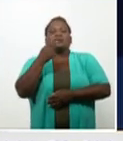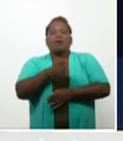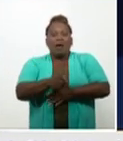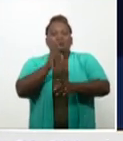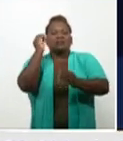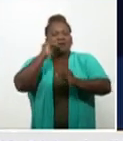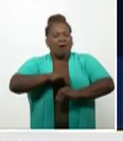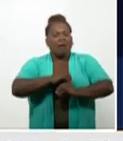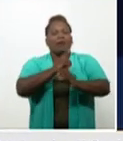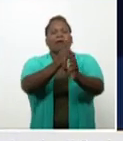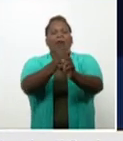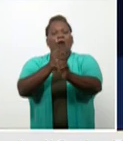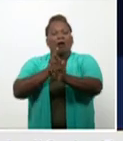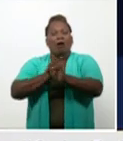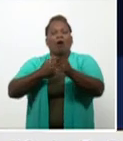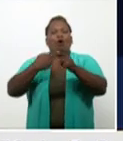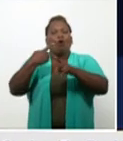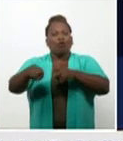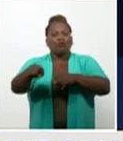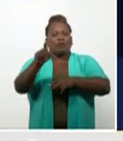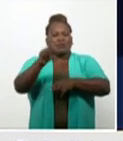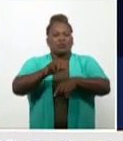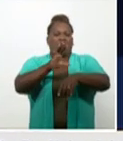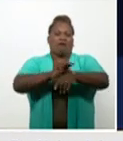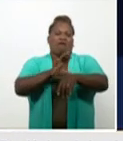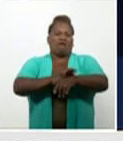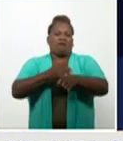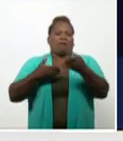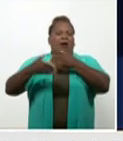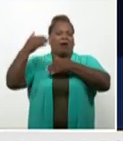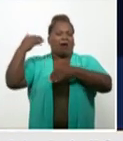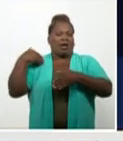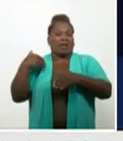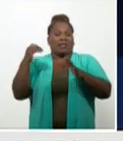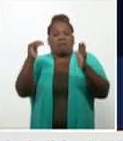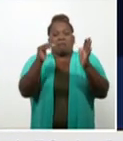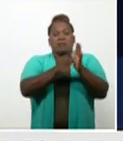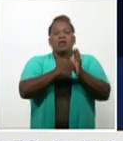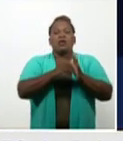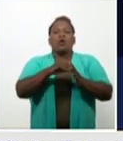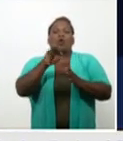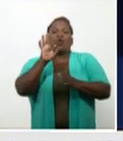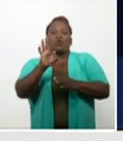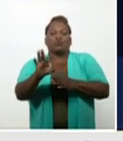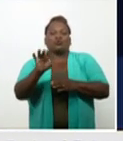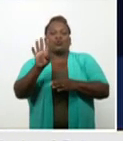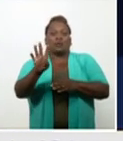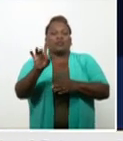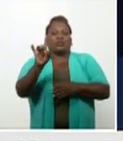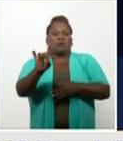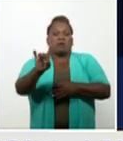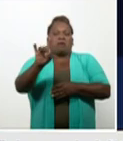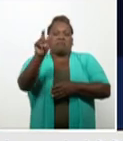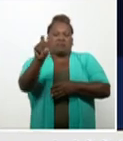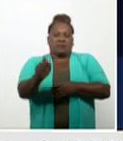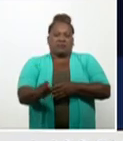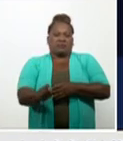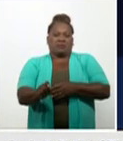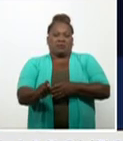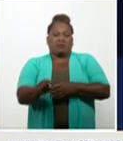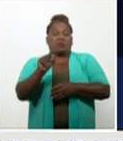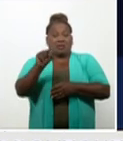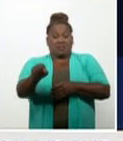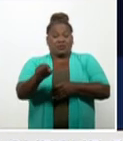de otros casos confirmados. Estamos hablando de 1.849 personas, lo cual evidencia